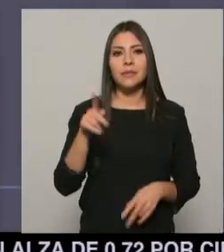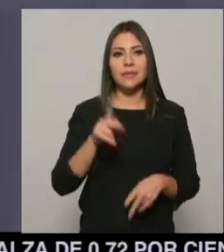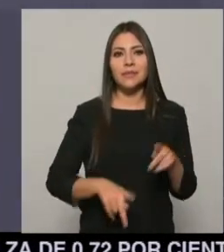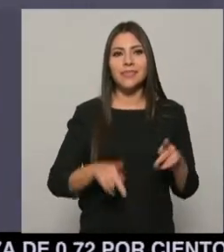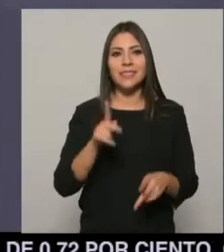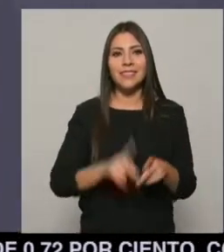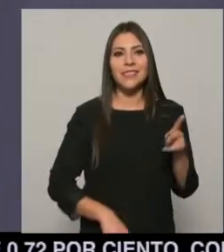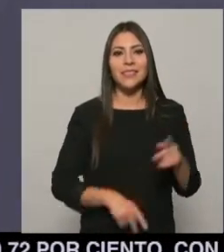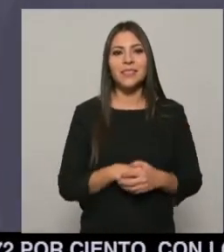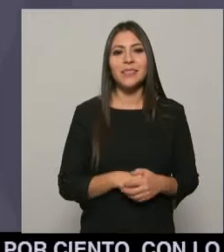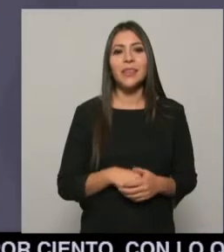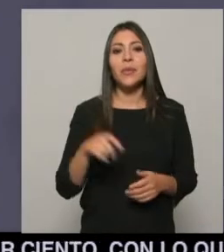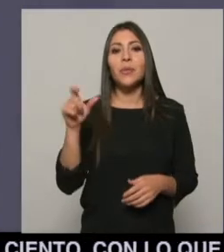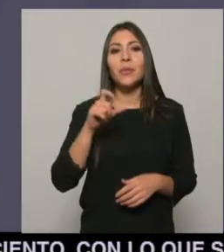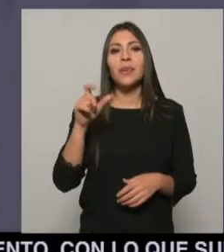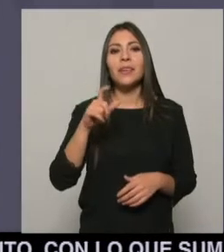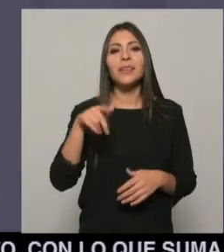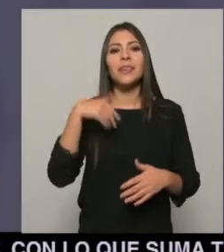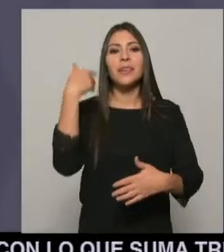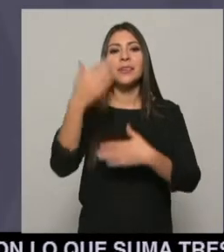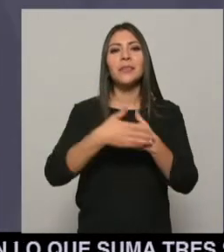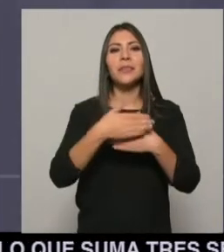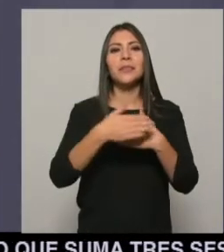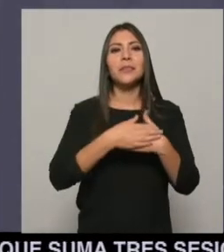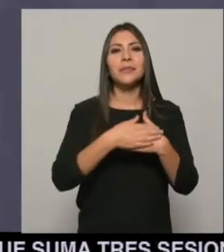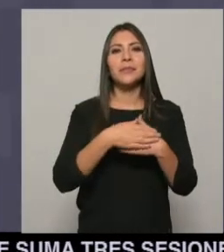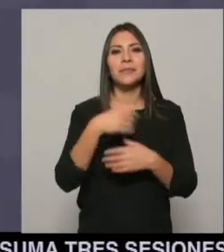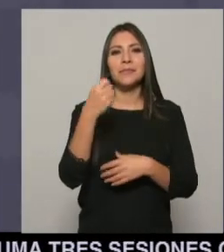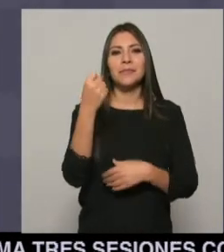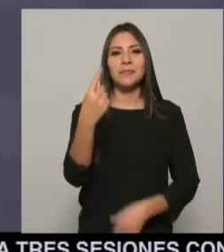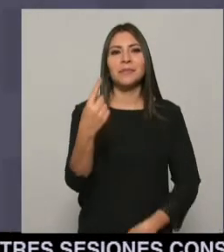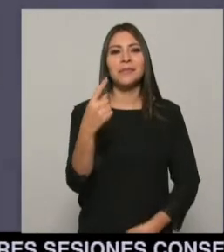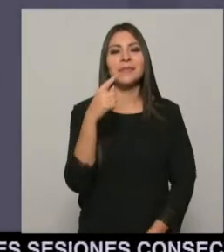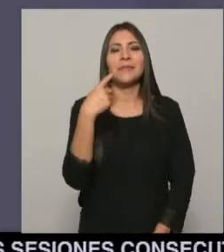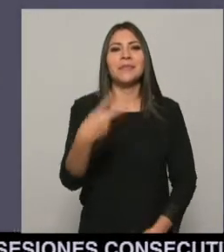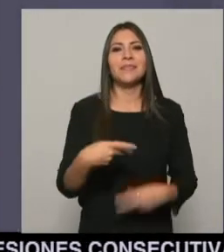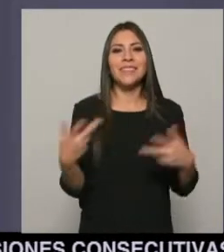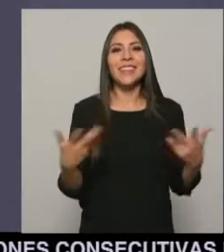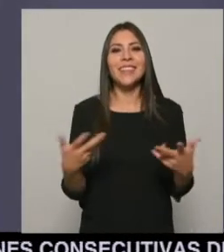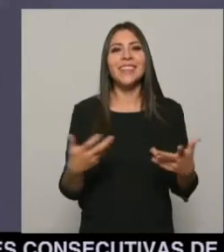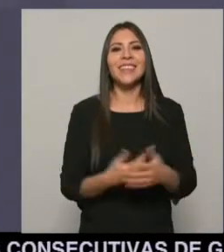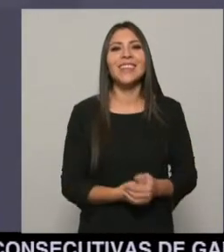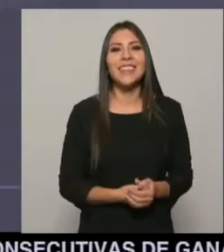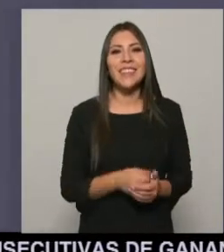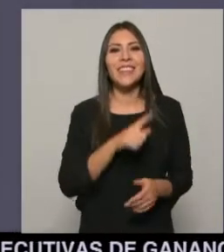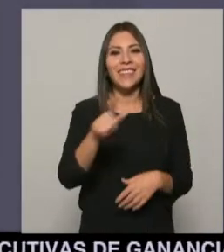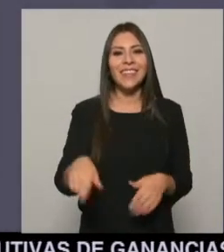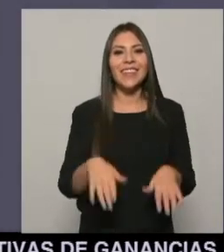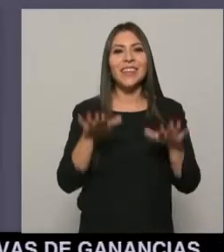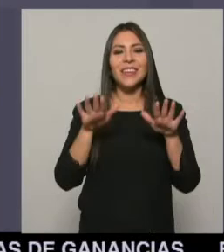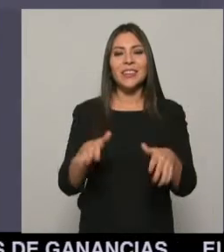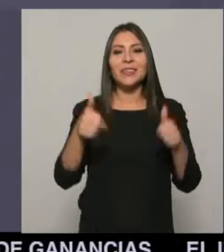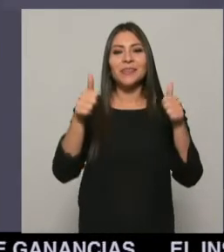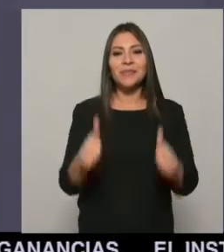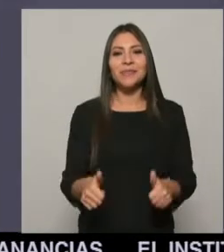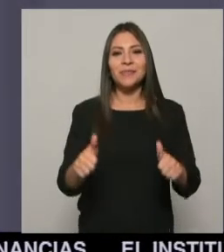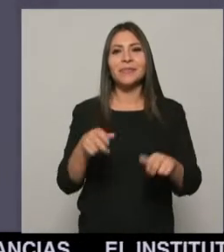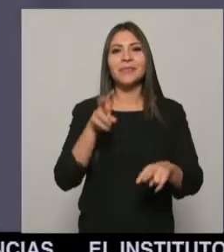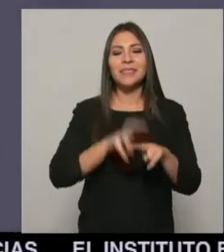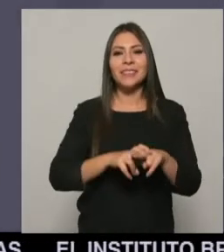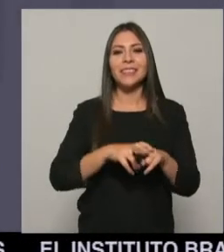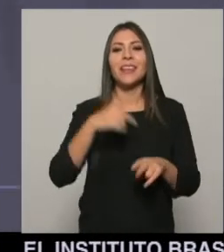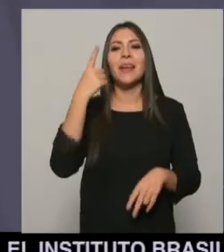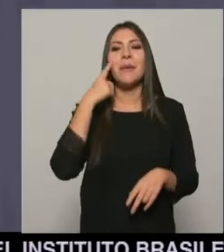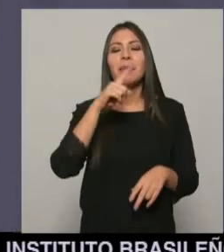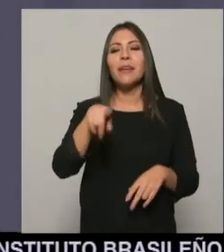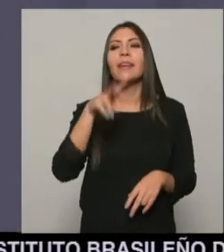hacer? Cuando lo recibamos a partir del 1, que es el día que formalmente se debe de entregar, nos vamos a sentar a estudiarlo, vamos a ver las cifras, vamos a ver las acciones,